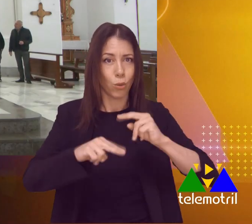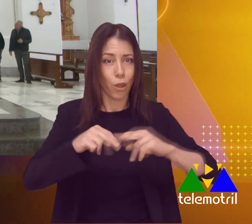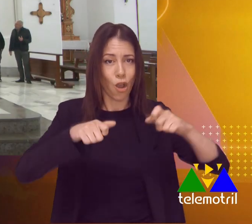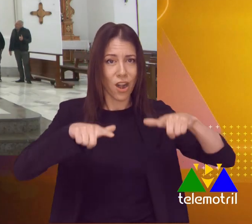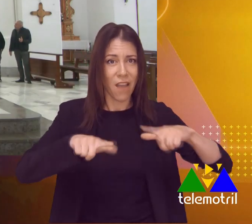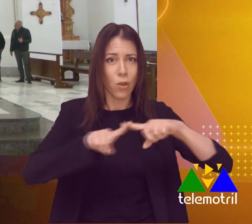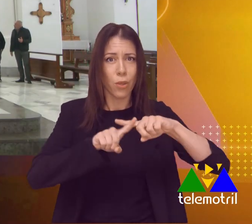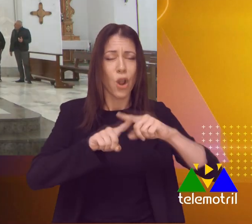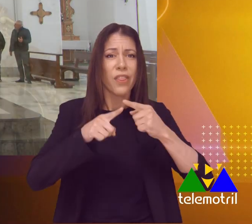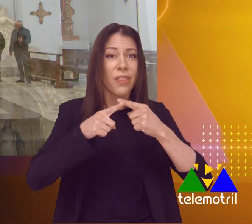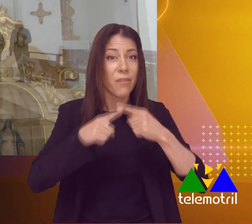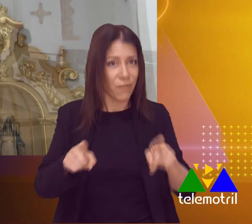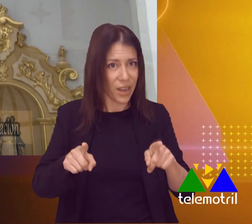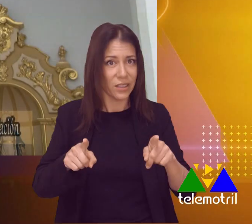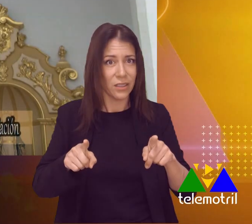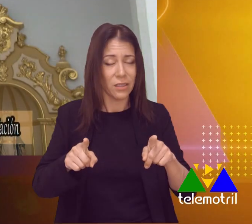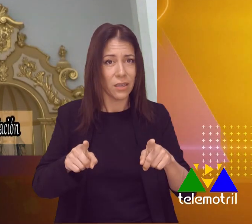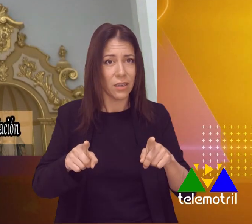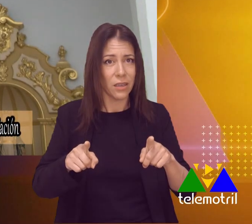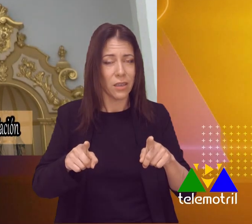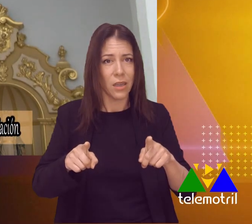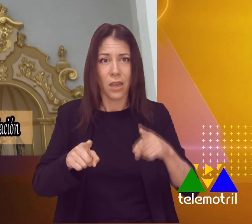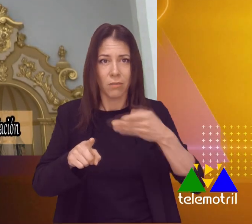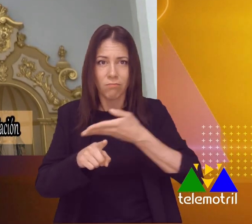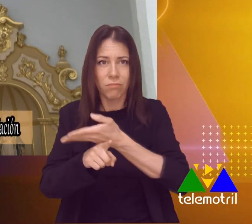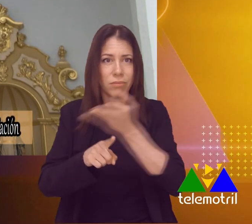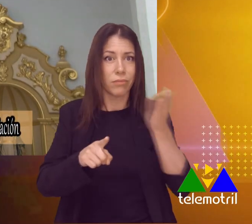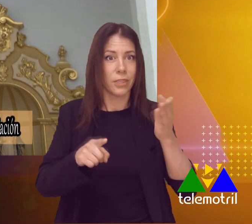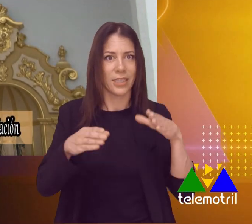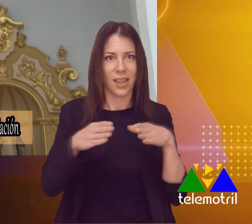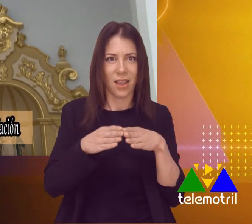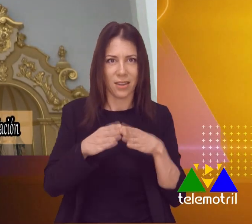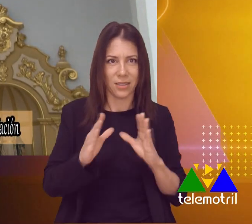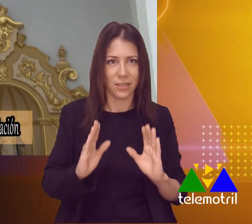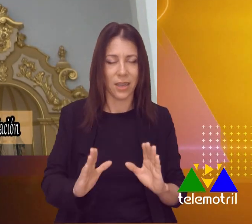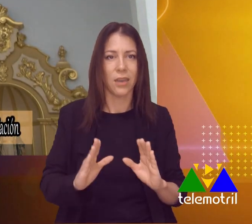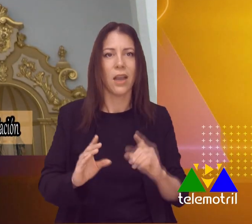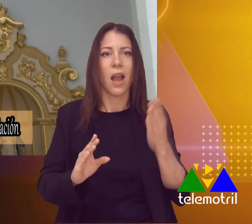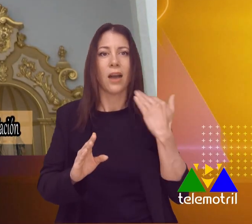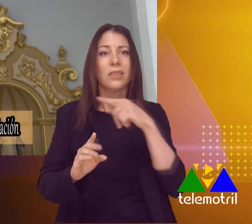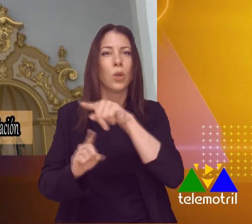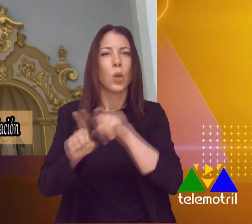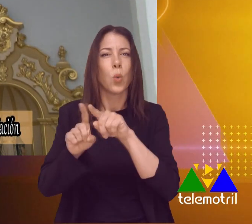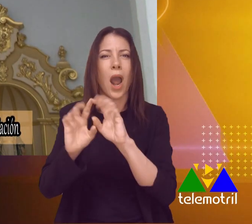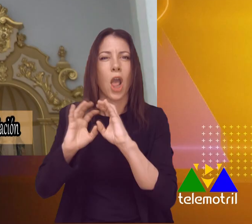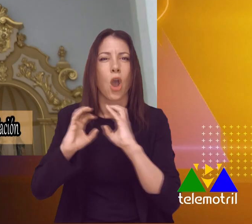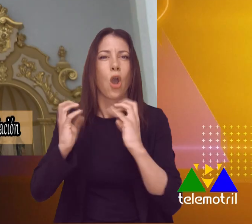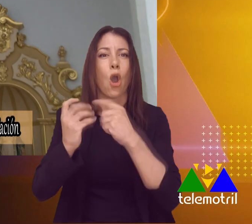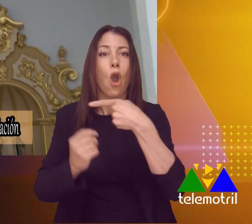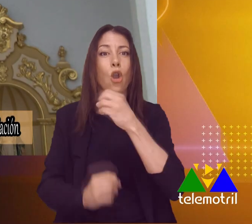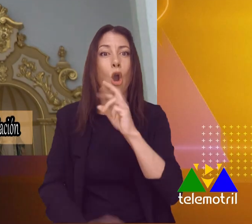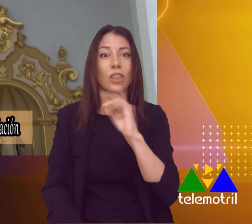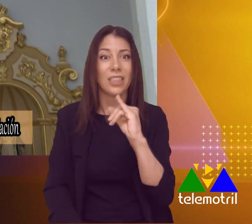crucero distinto a cómo es el resto de la iglesia. Claro, el resto de la iglesia es un gótico mudéjar y aquí, a partir de aquí,